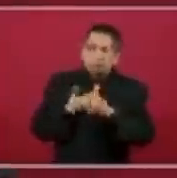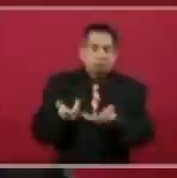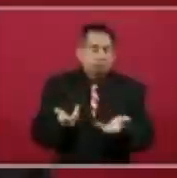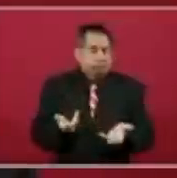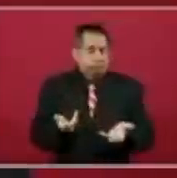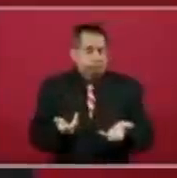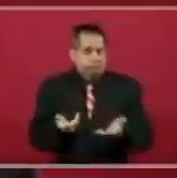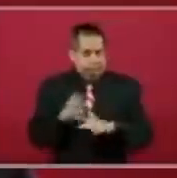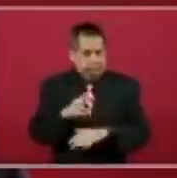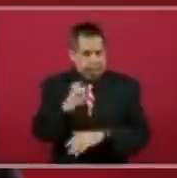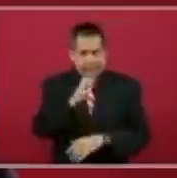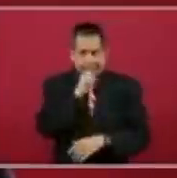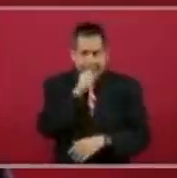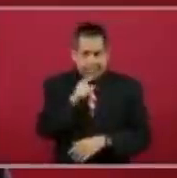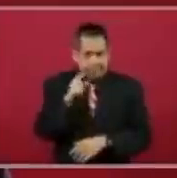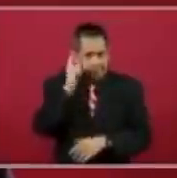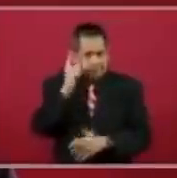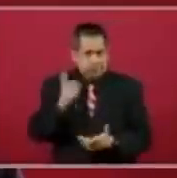sobre esto.